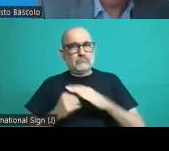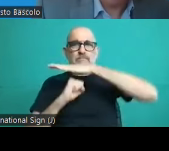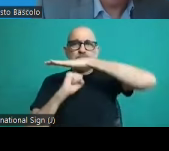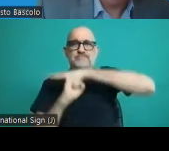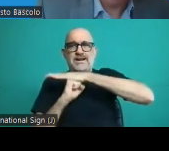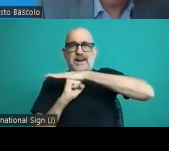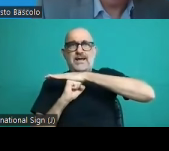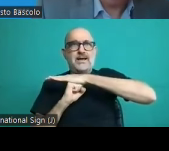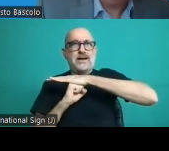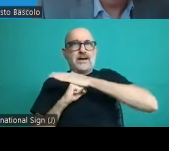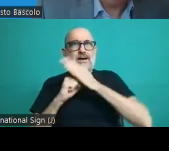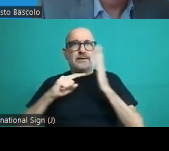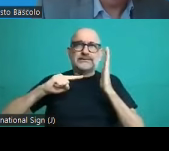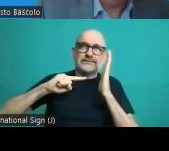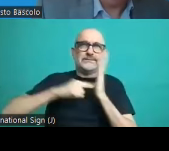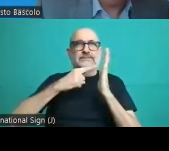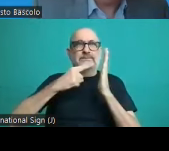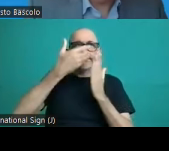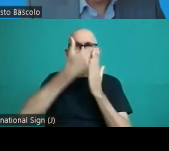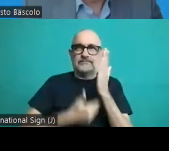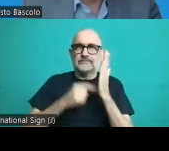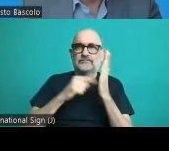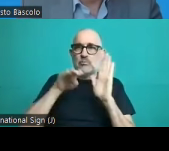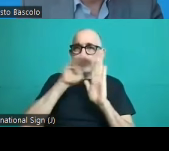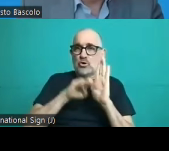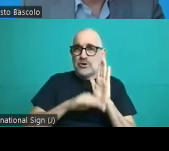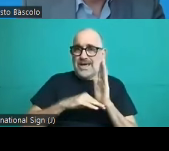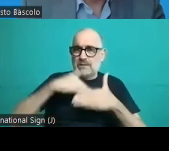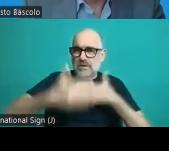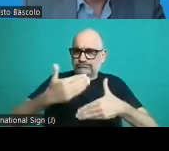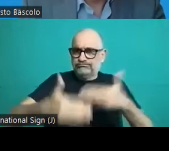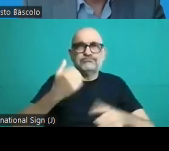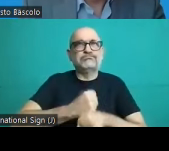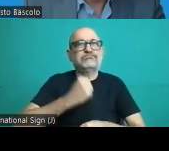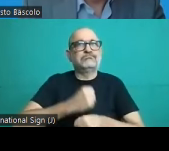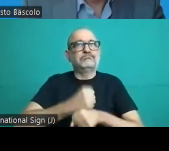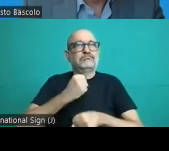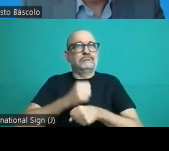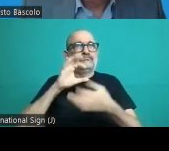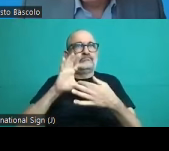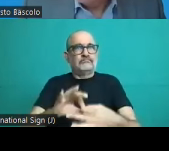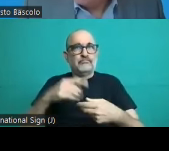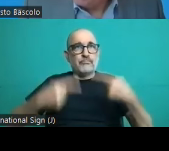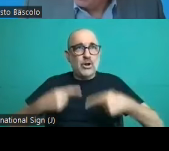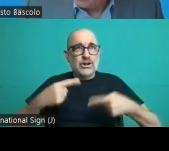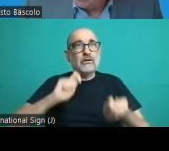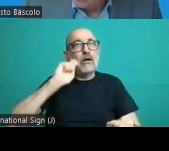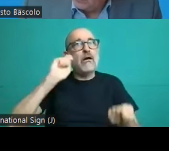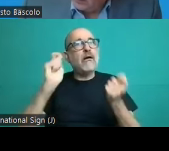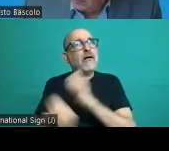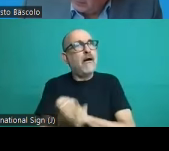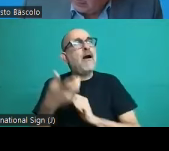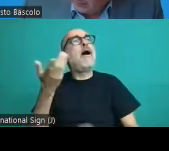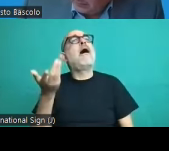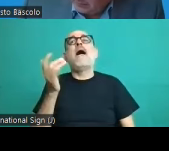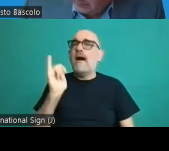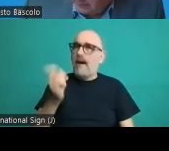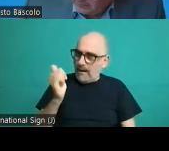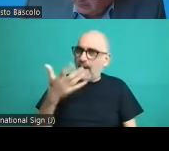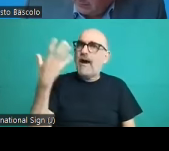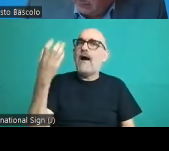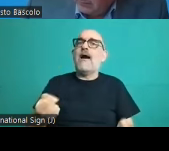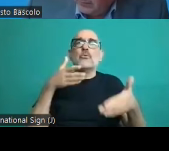que están enfrentándose y por lo tanto el involucrarles a, en conjunto, en coordinación, ir